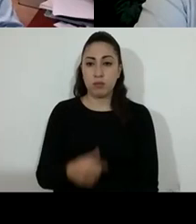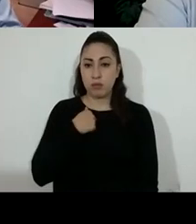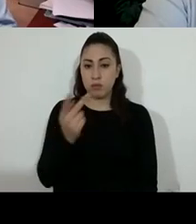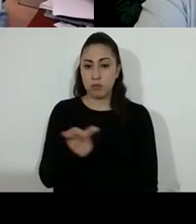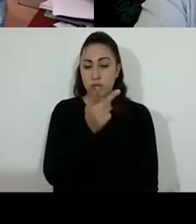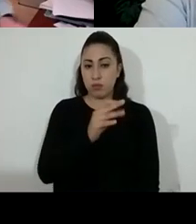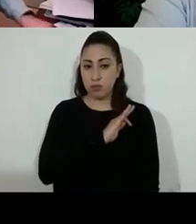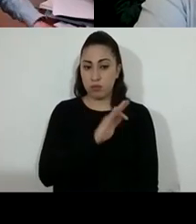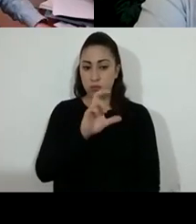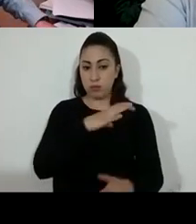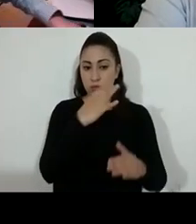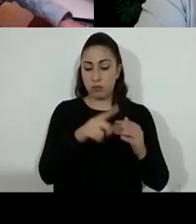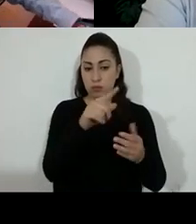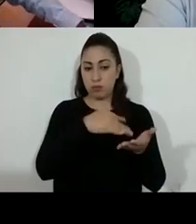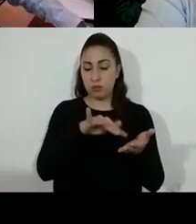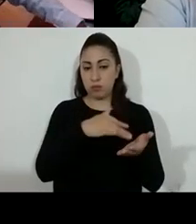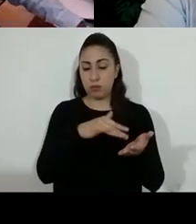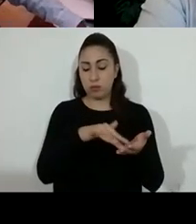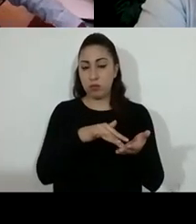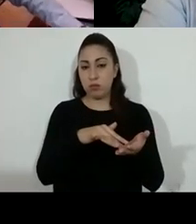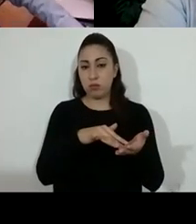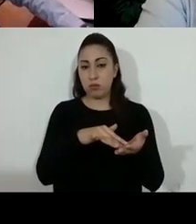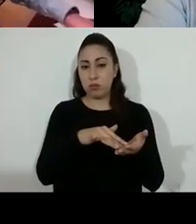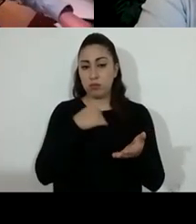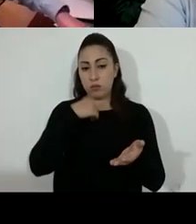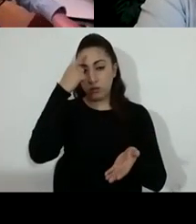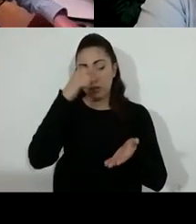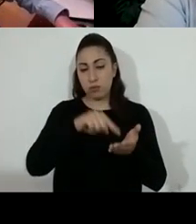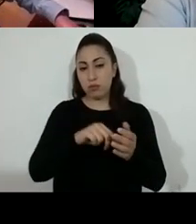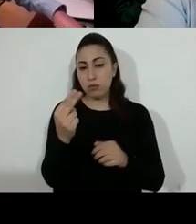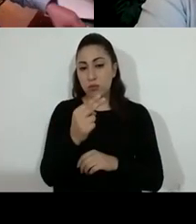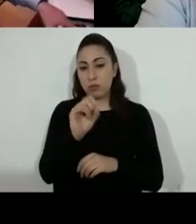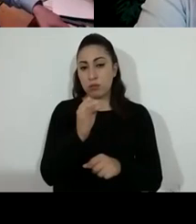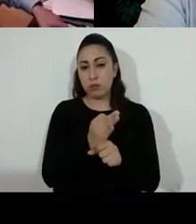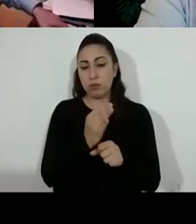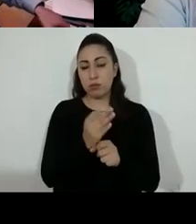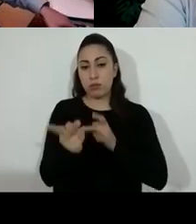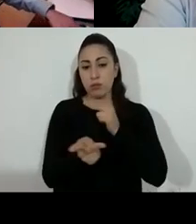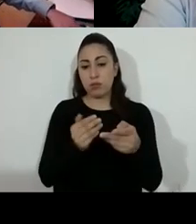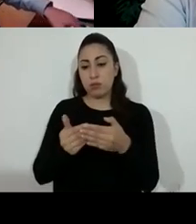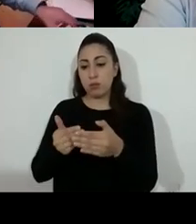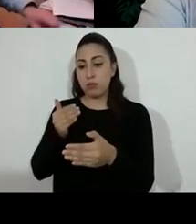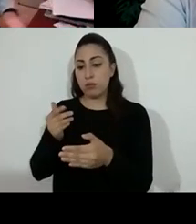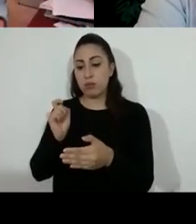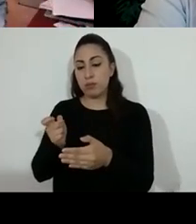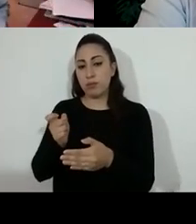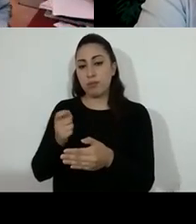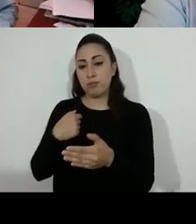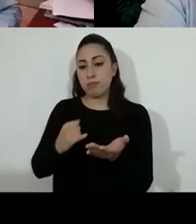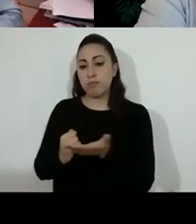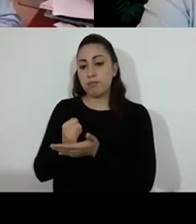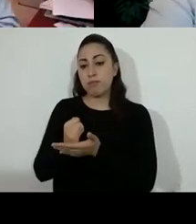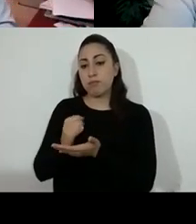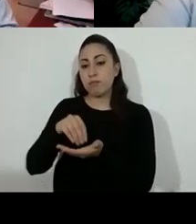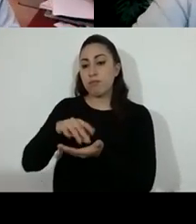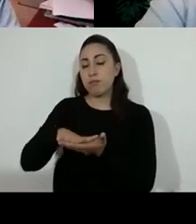preguntas de la lectura del mismo que me parecen pertinentes hacerle a la mesa antes de normar mi criterio para efectos de mi